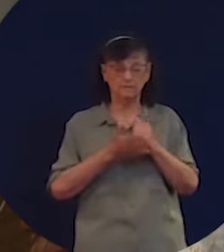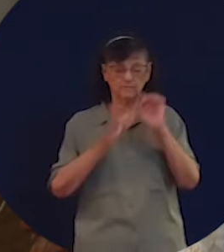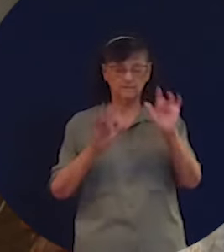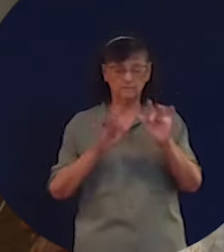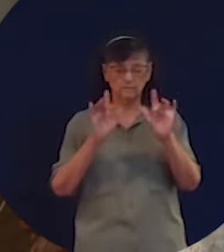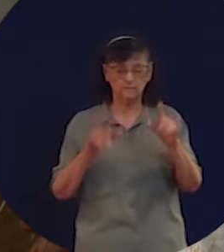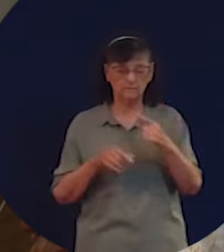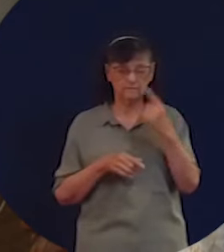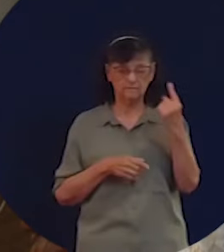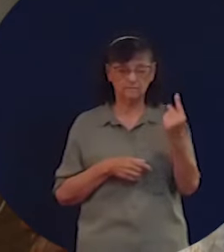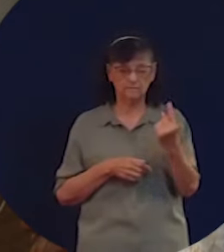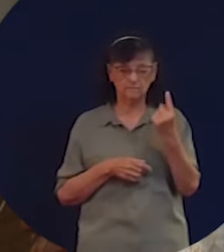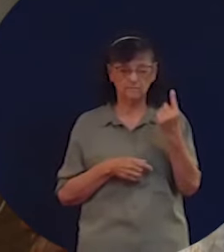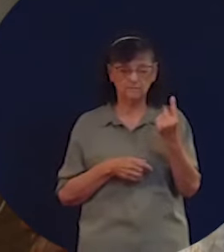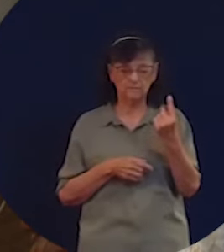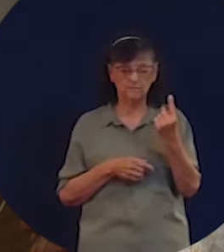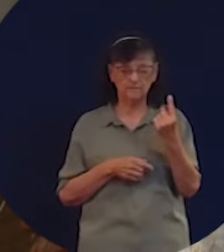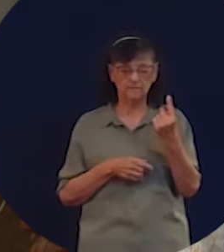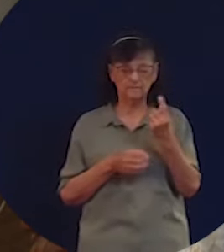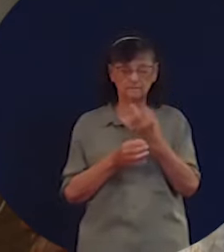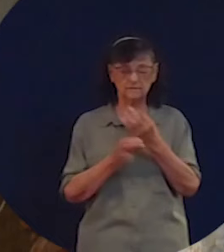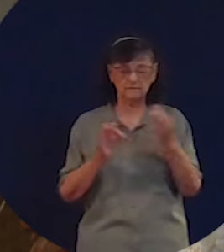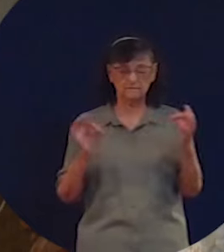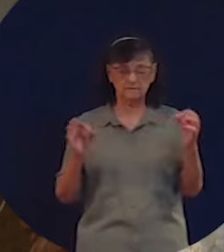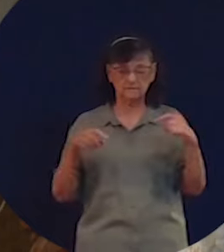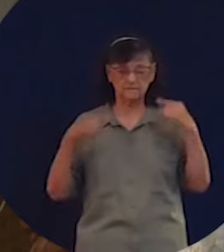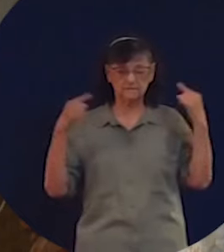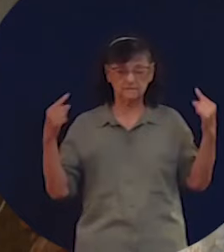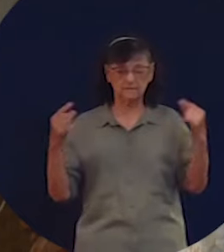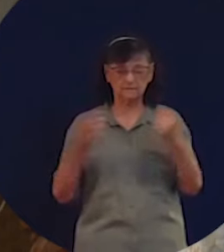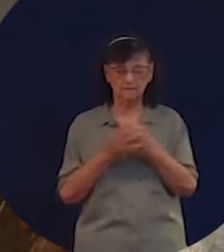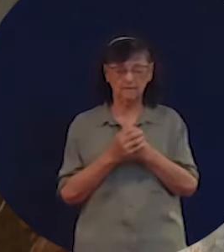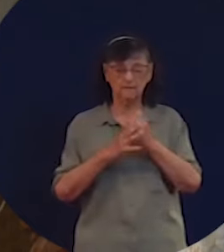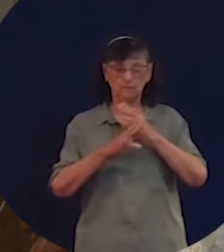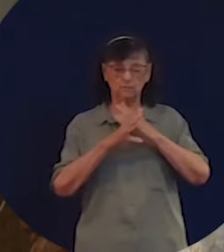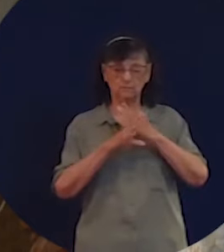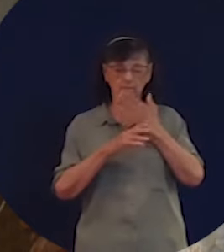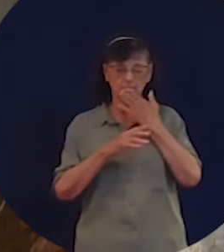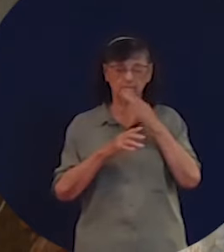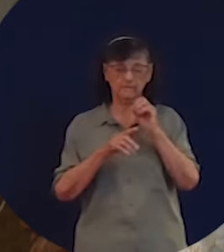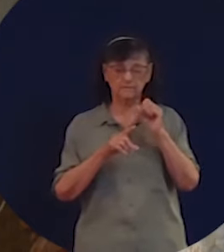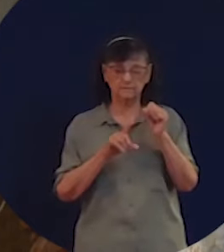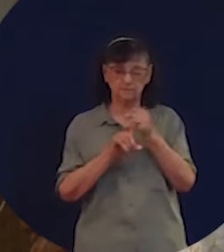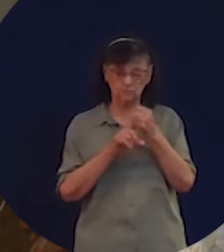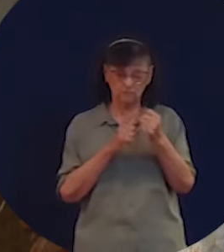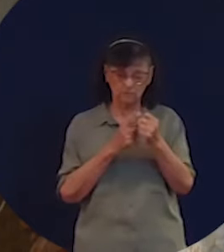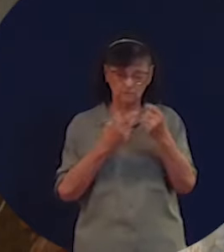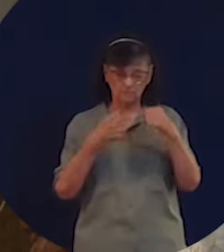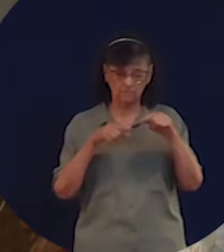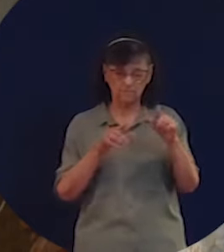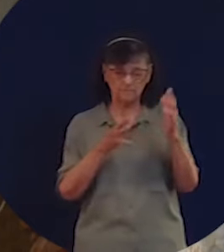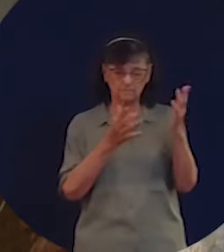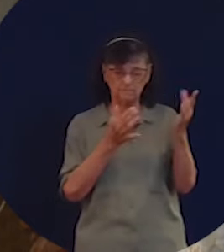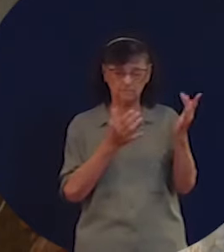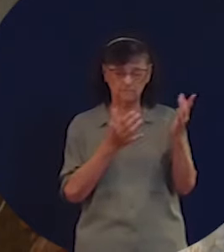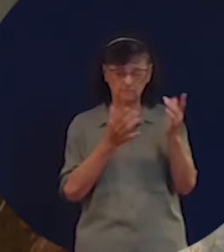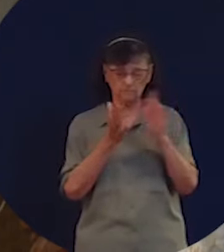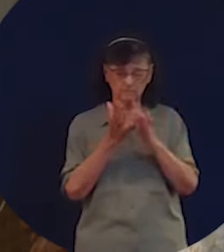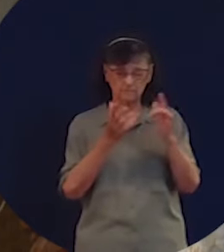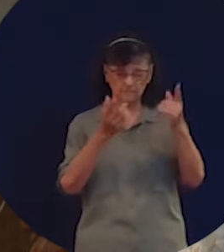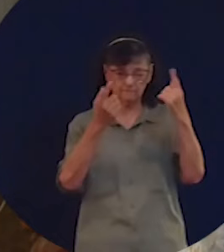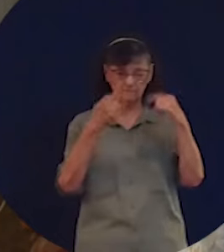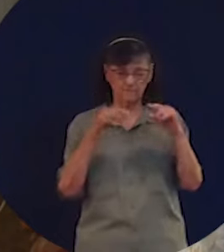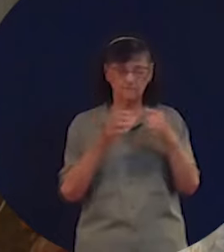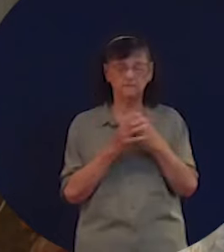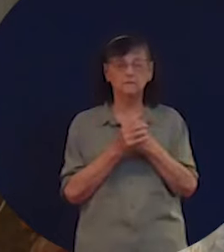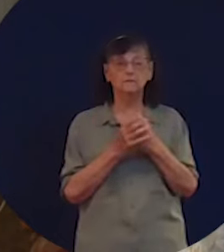tu misericordia, vivamos siempre libres de pecado y protegidos de toda perturbación, mientras esperamos la